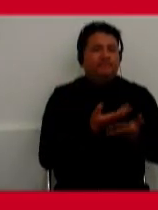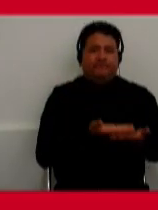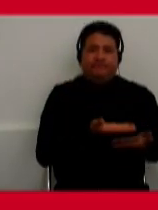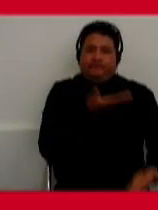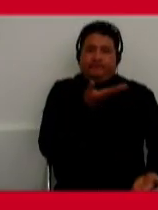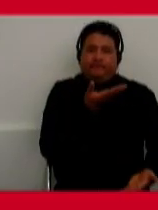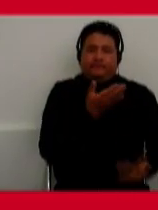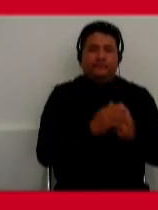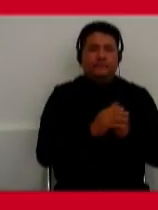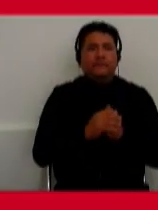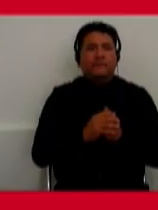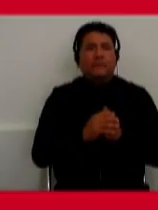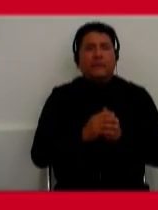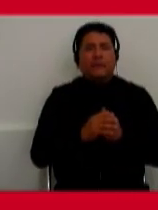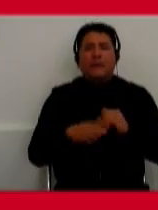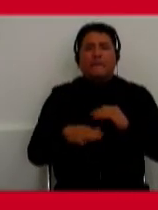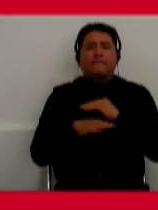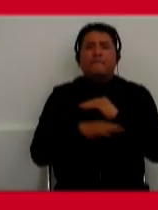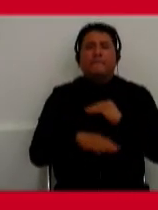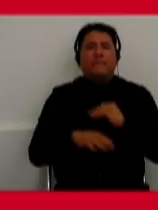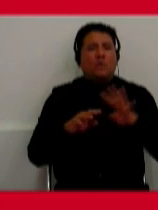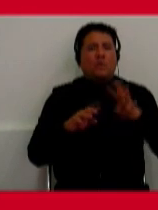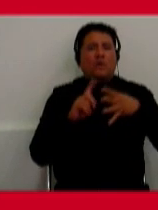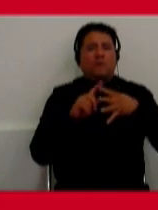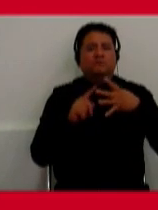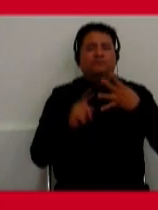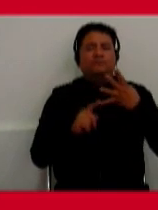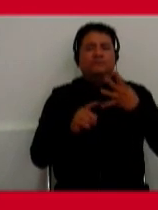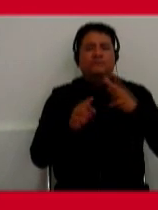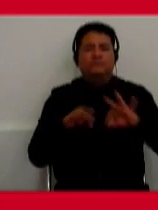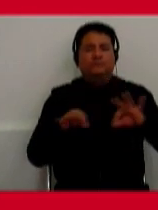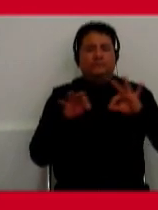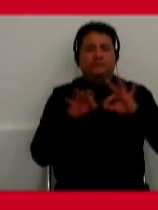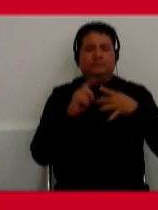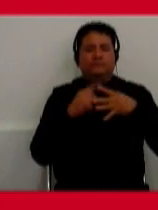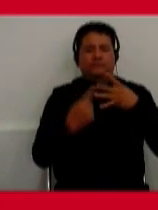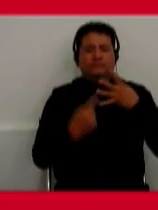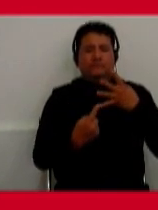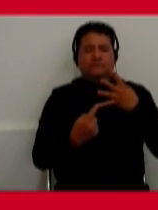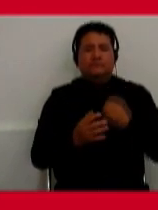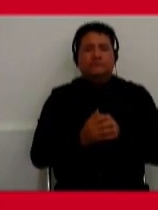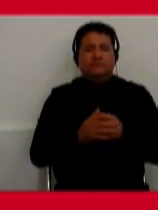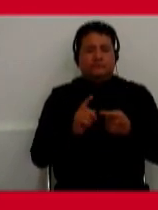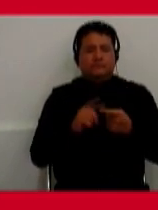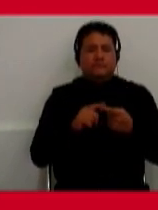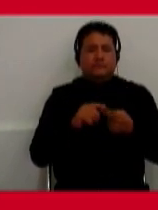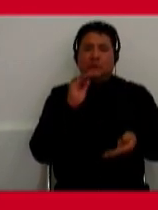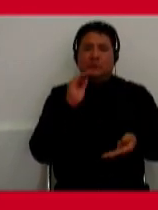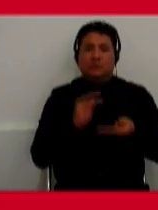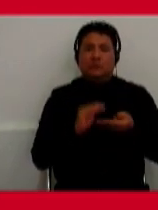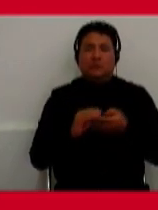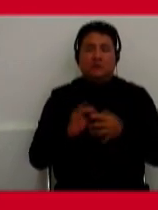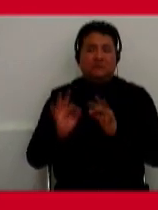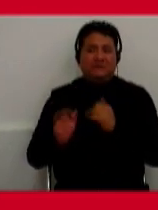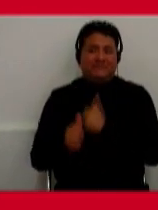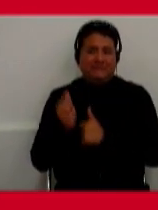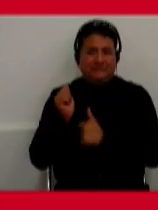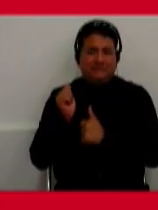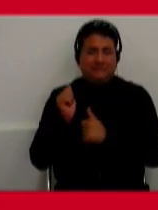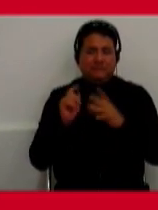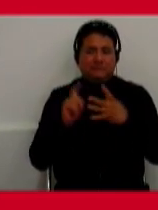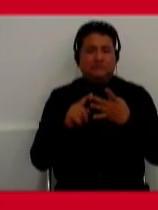en 4 aspectos claves que tenemos: reducir los incidentes de alto riesgo, los